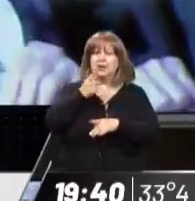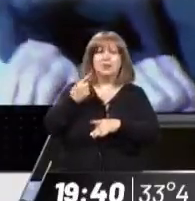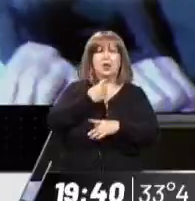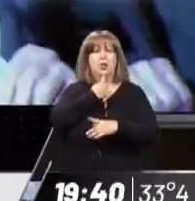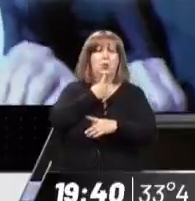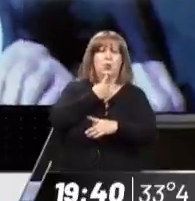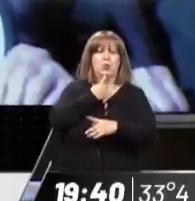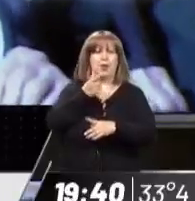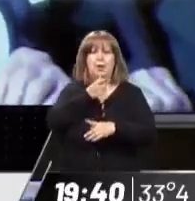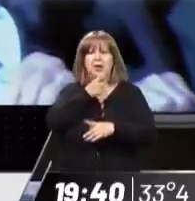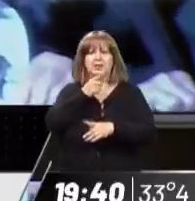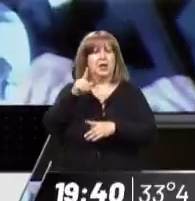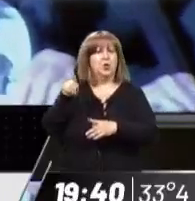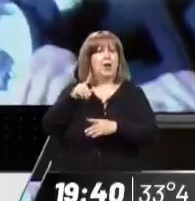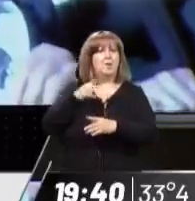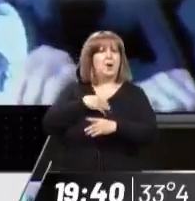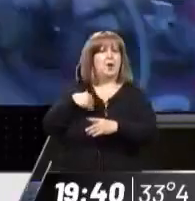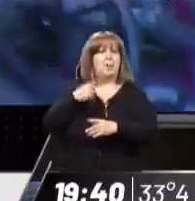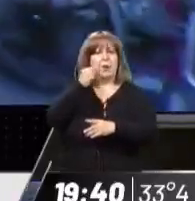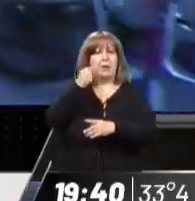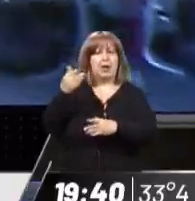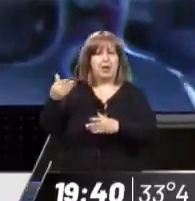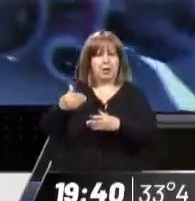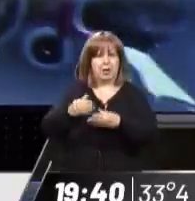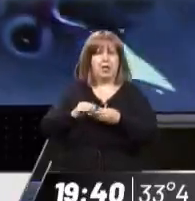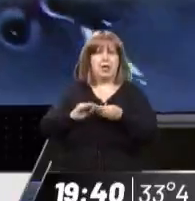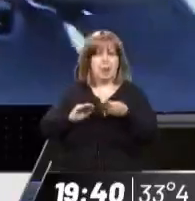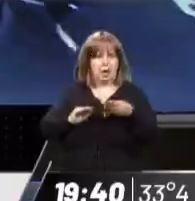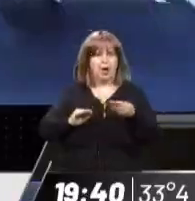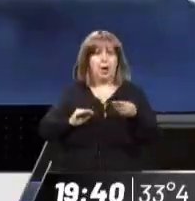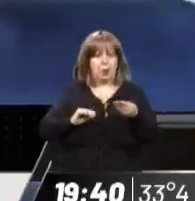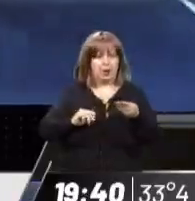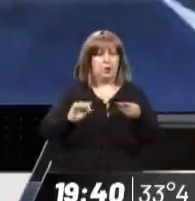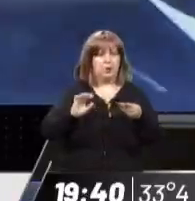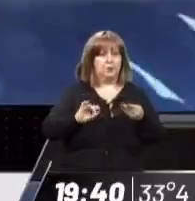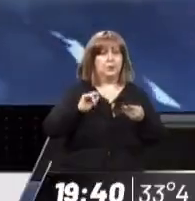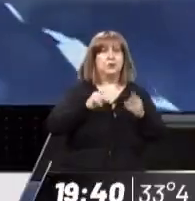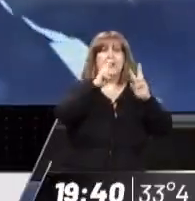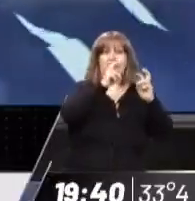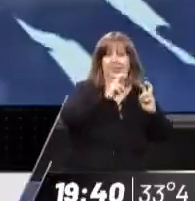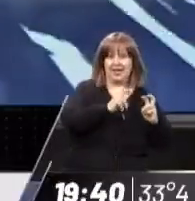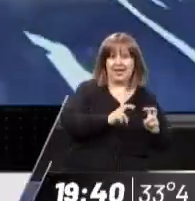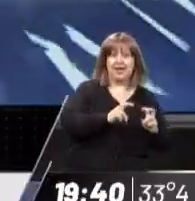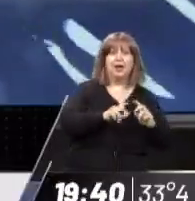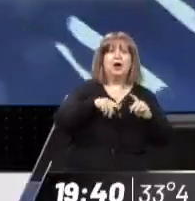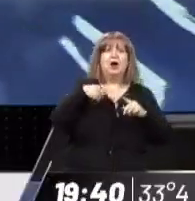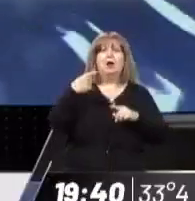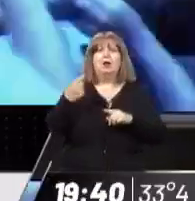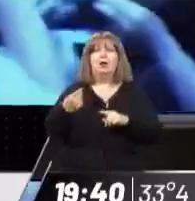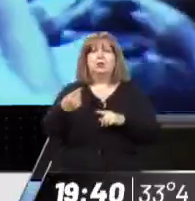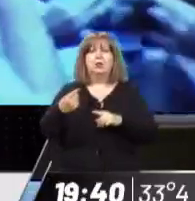investigación. Hay muchos que han temido que le pase algo a sus padres adoptivos, entonces no han querido. Bueno, es